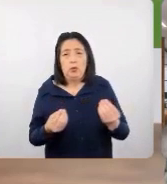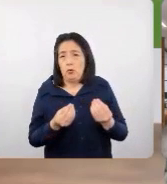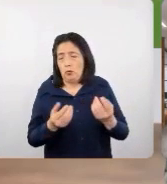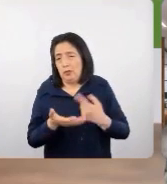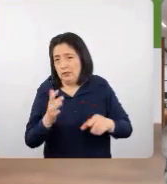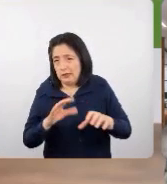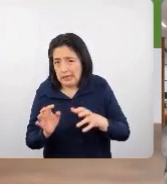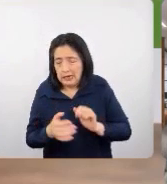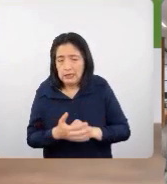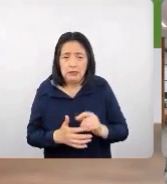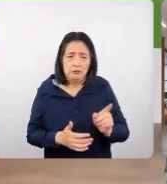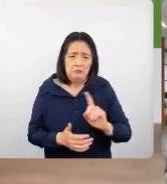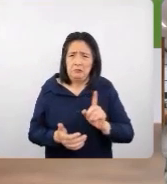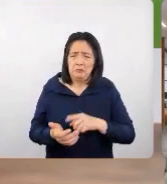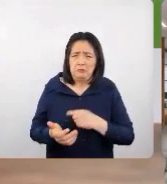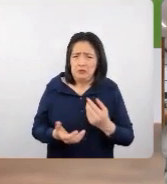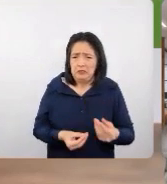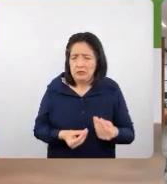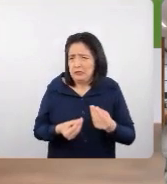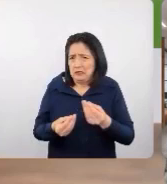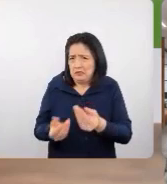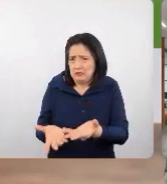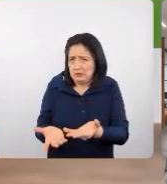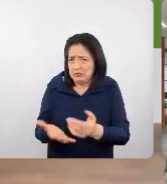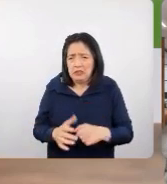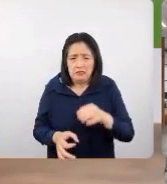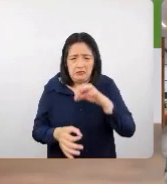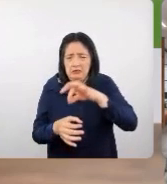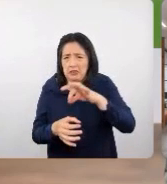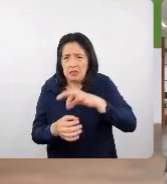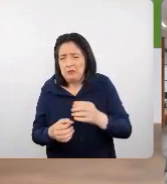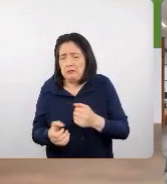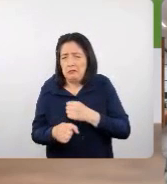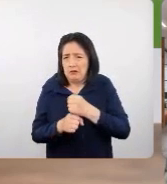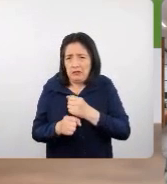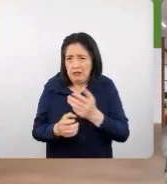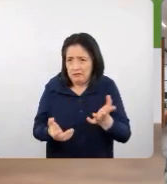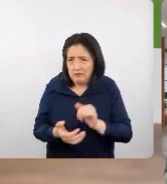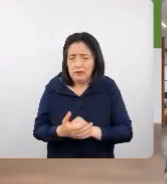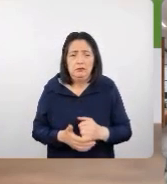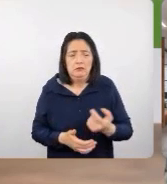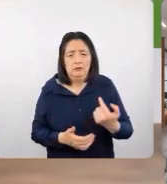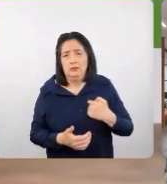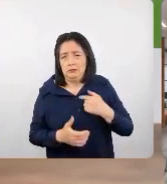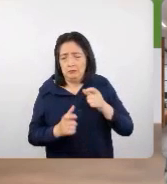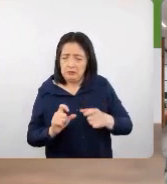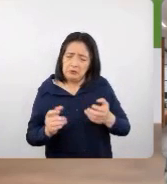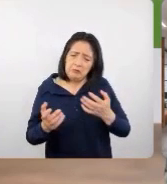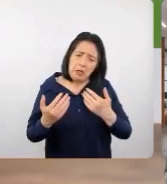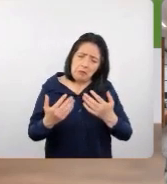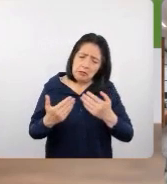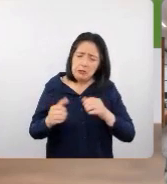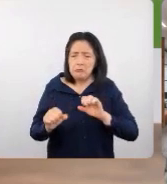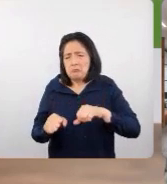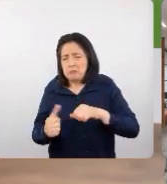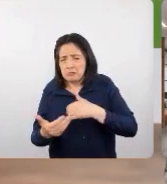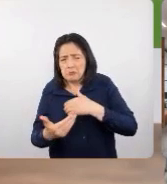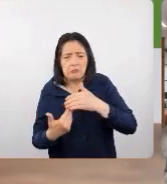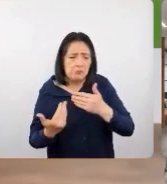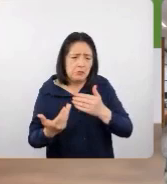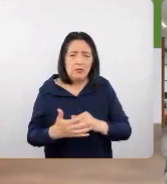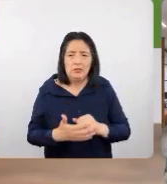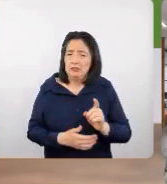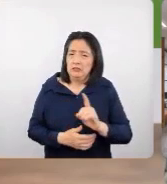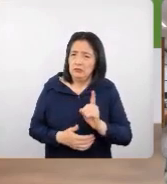sostienen, no es habitual que les ofrezcan directamente el té o el café. De hecho, uno debe tener una conversación coloquial y